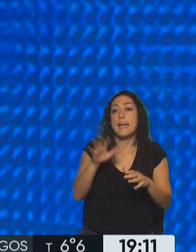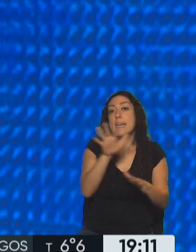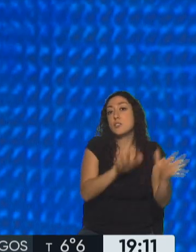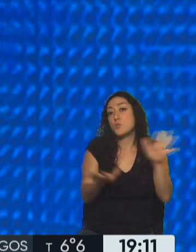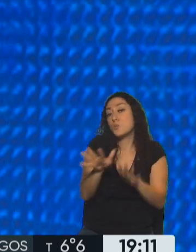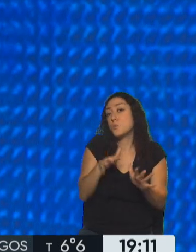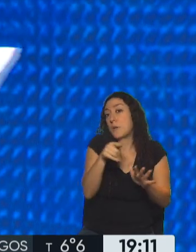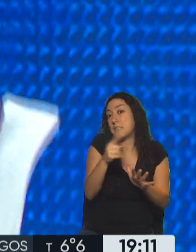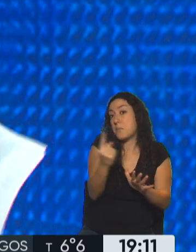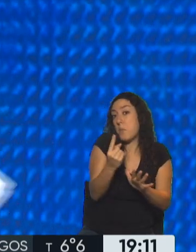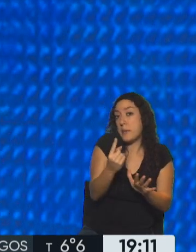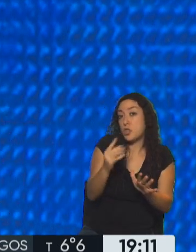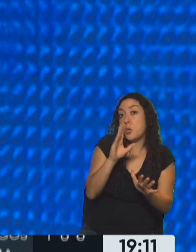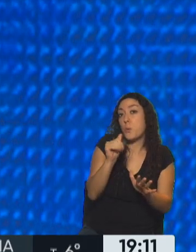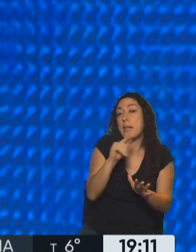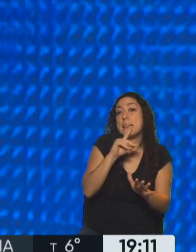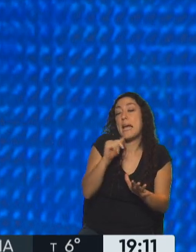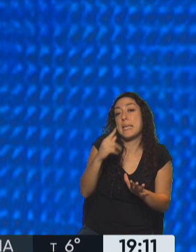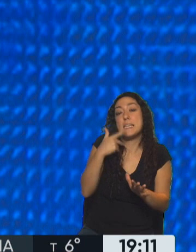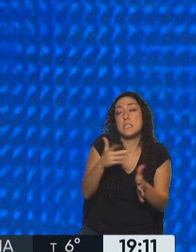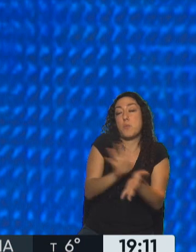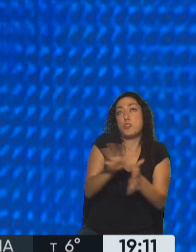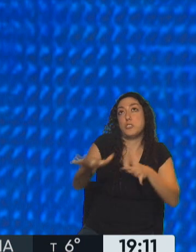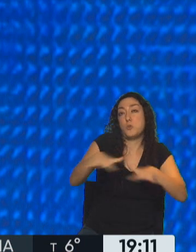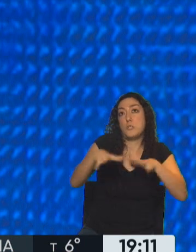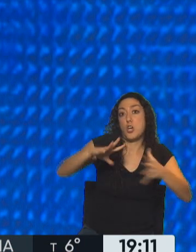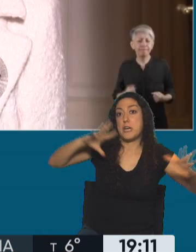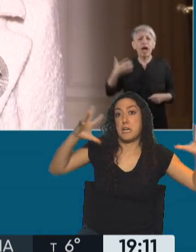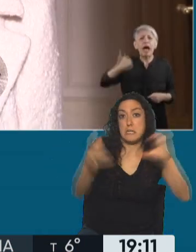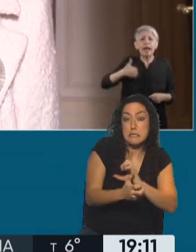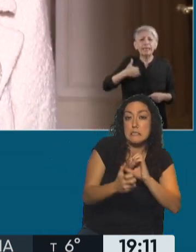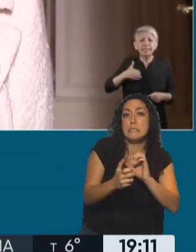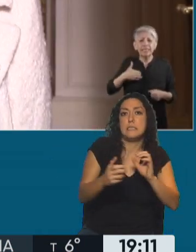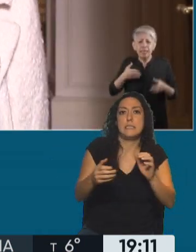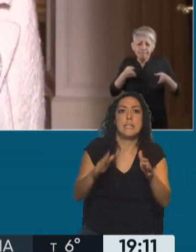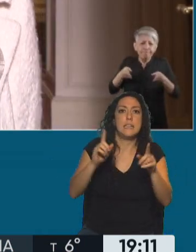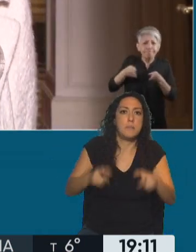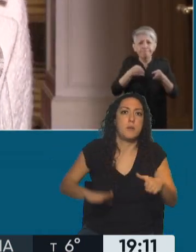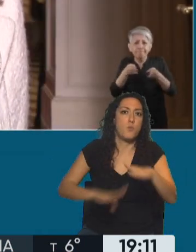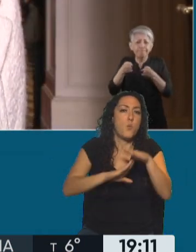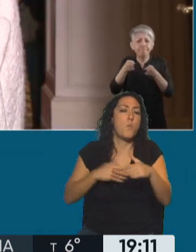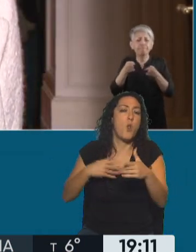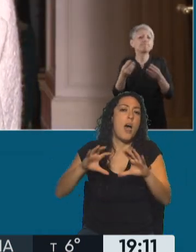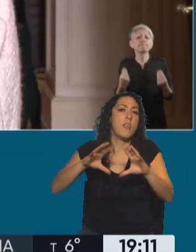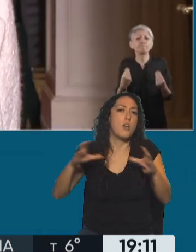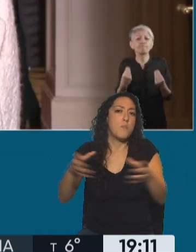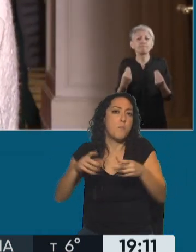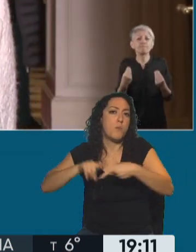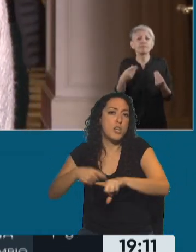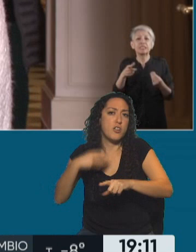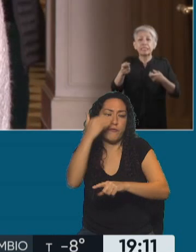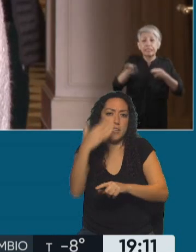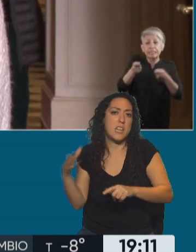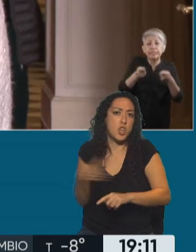momento había, ¿no? Se tenía que adaptar a la crisis del momento y a la situación planteada por la cúpula del Frente de Todos. Ahora que